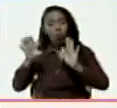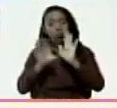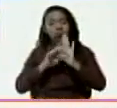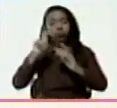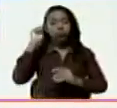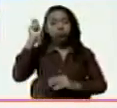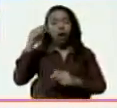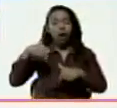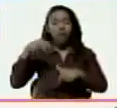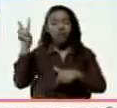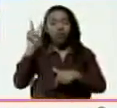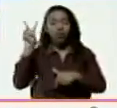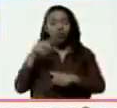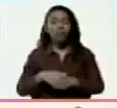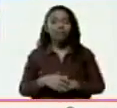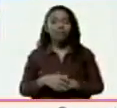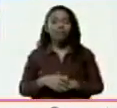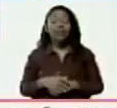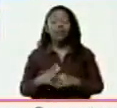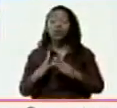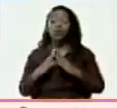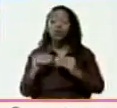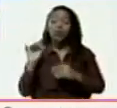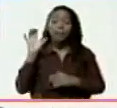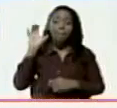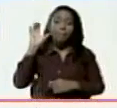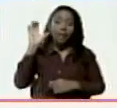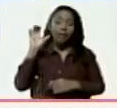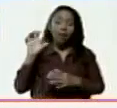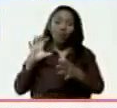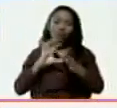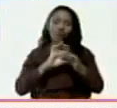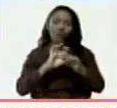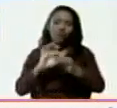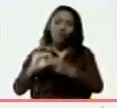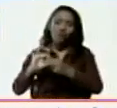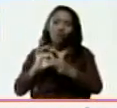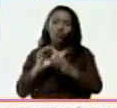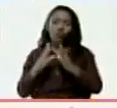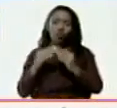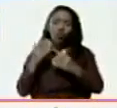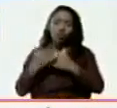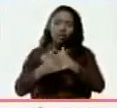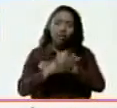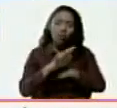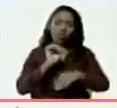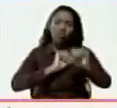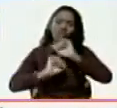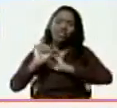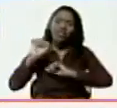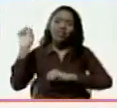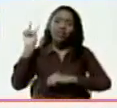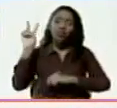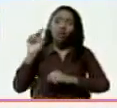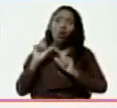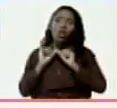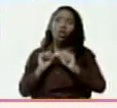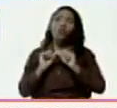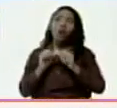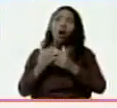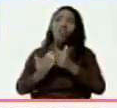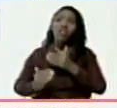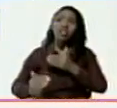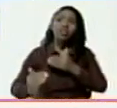en venezuela así que toda nuestra patria unidos y unidas salimos a la defensa de venezuela y seguimos avanzando